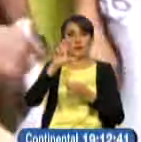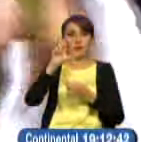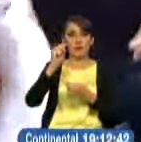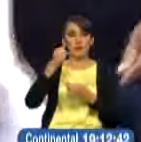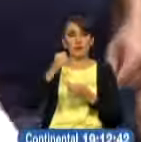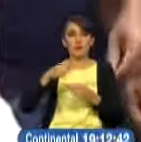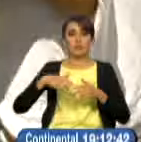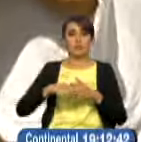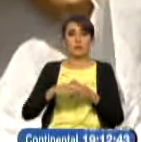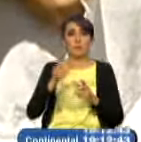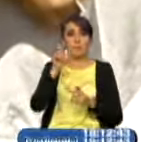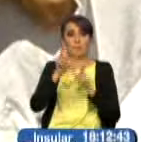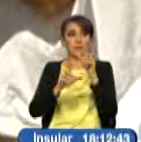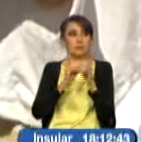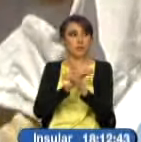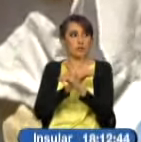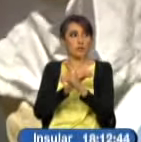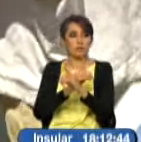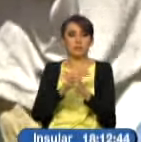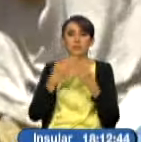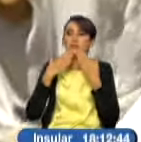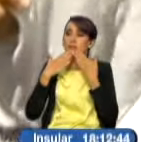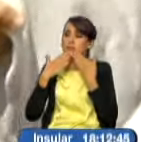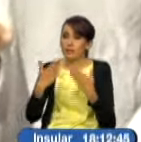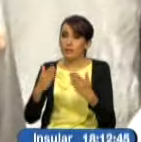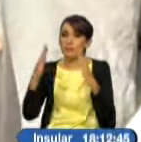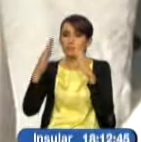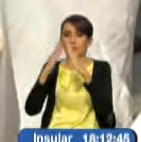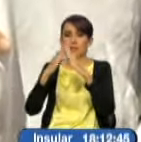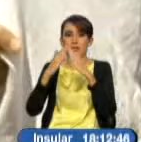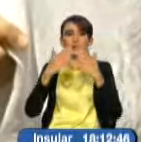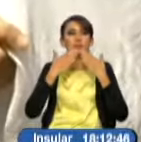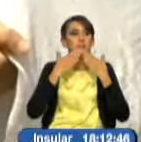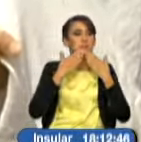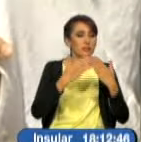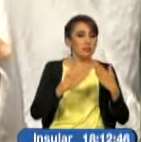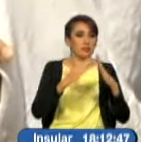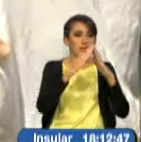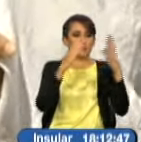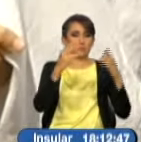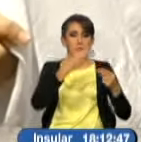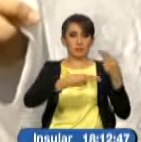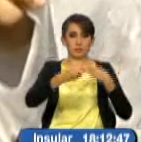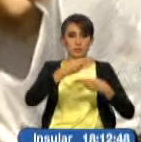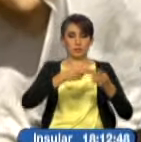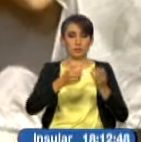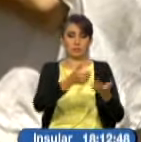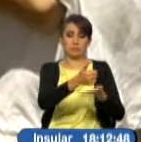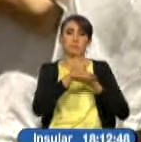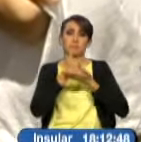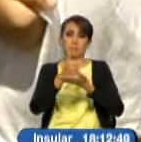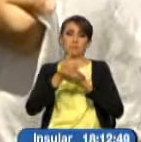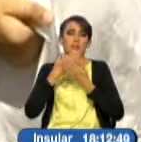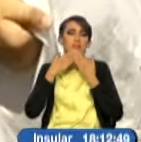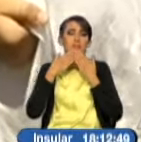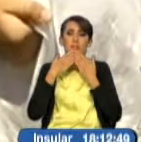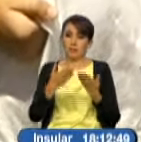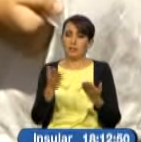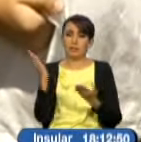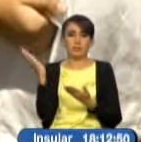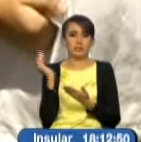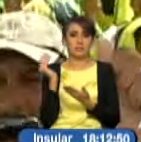con discapacidad. Gracias por la casa, gracias por el kiosco que me han ayudado y me siguen ayudando, gracias por el bono